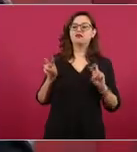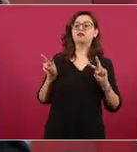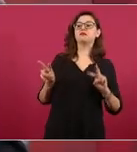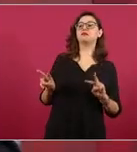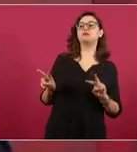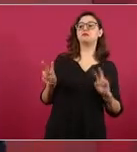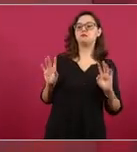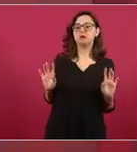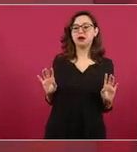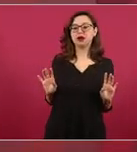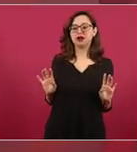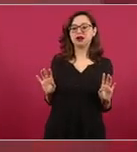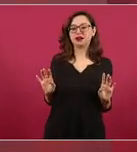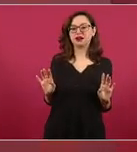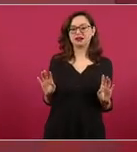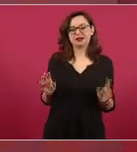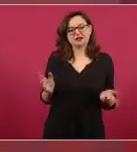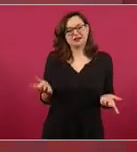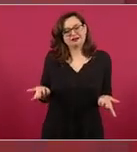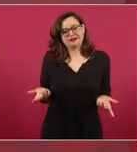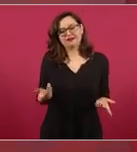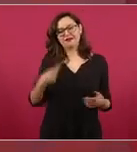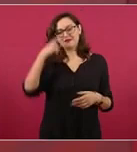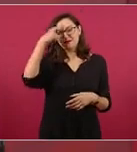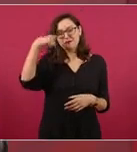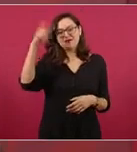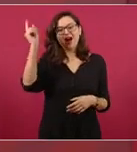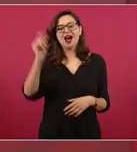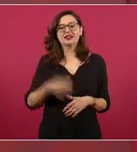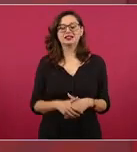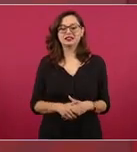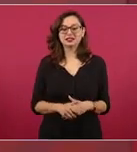Y desde aquí, o desde el púlpito,